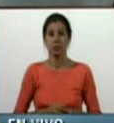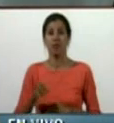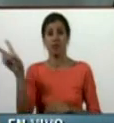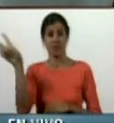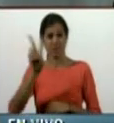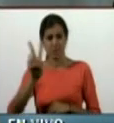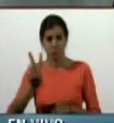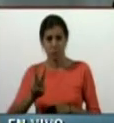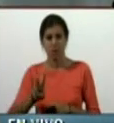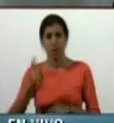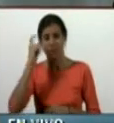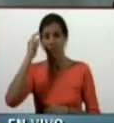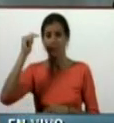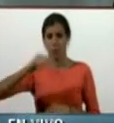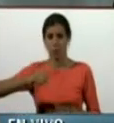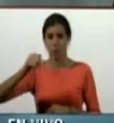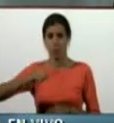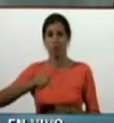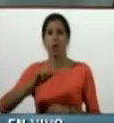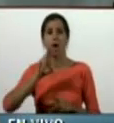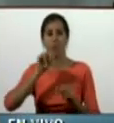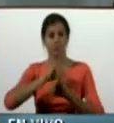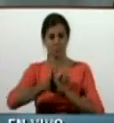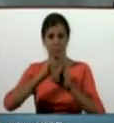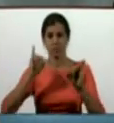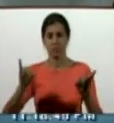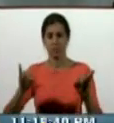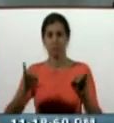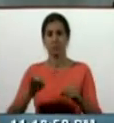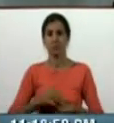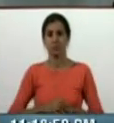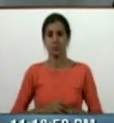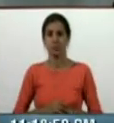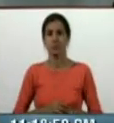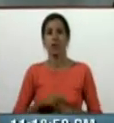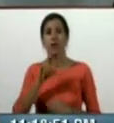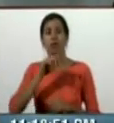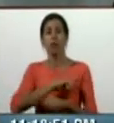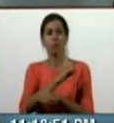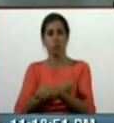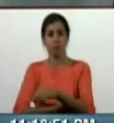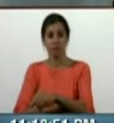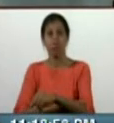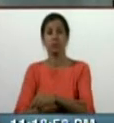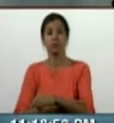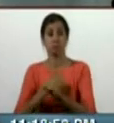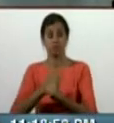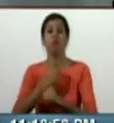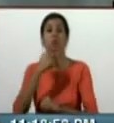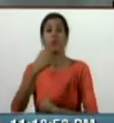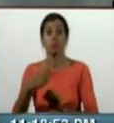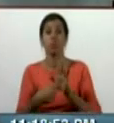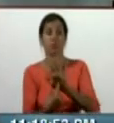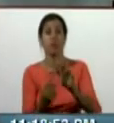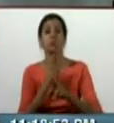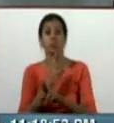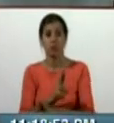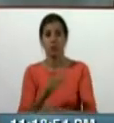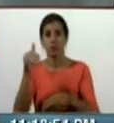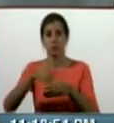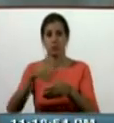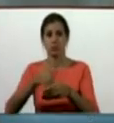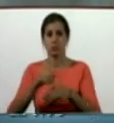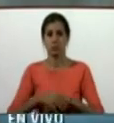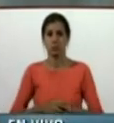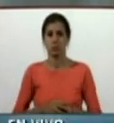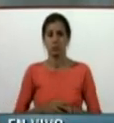Venezuela en el día de hoy ha hablado y ha hablado fuerte. Estos son los resultados electorales.